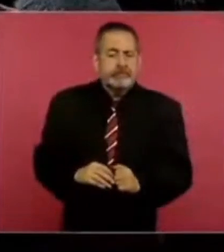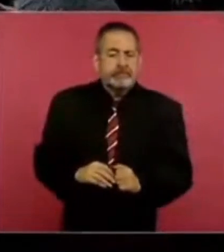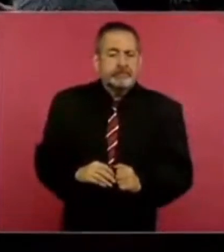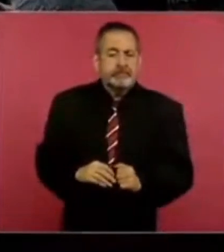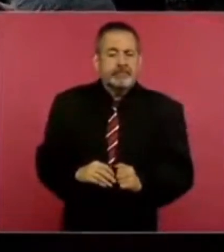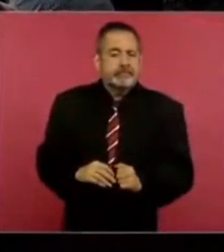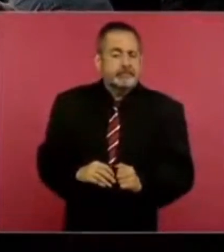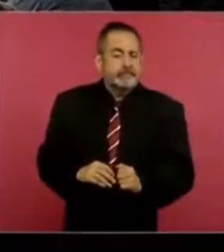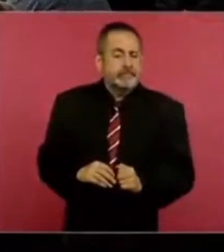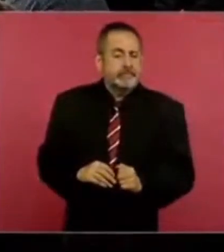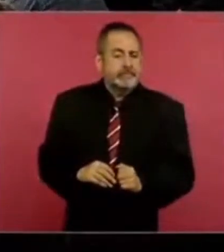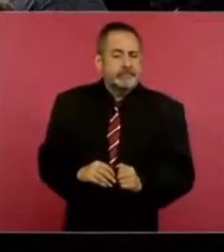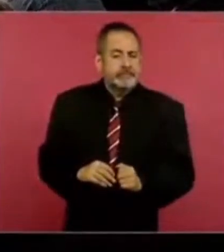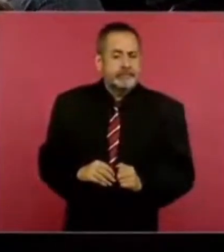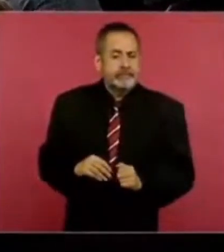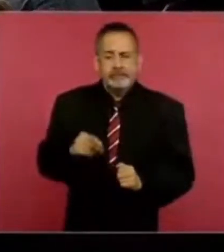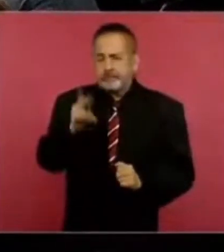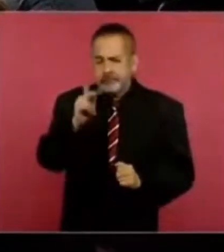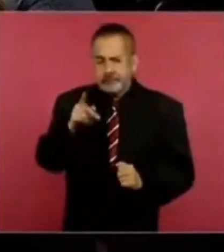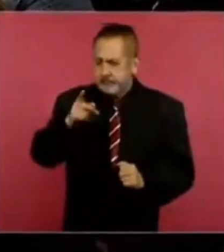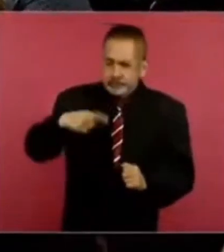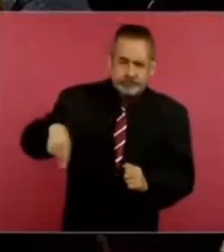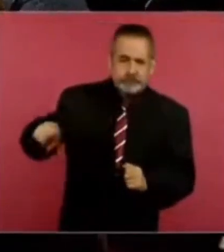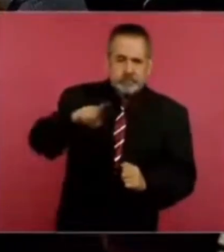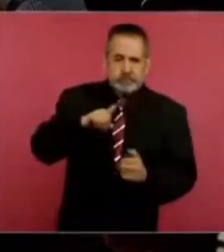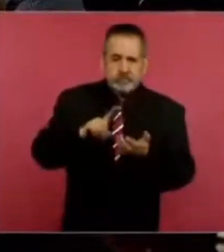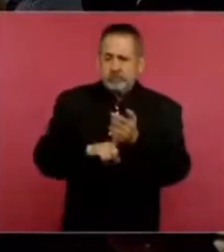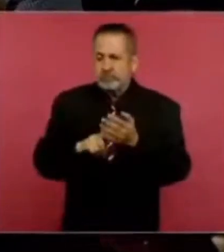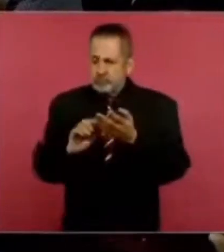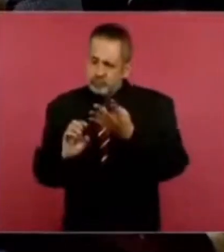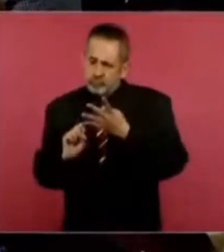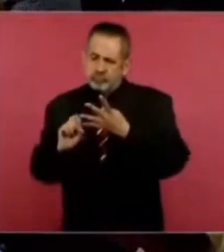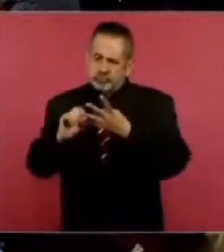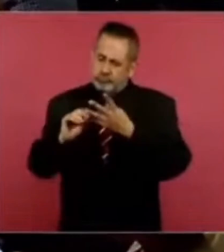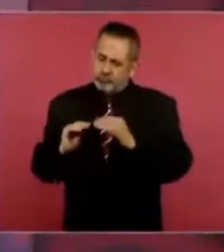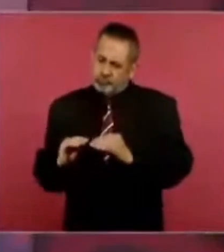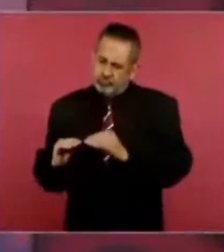que sean parte de una clase media